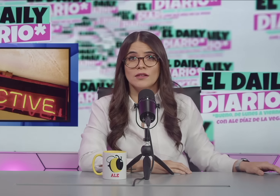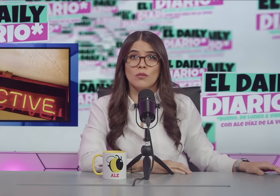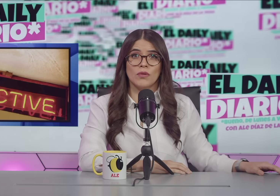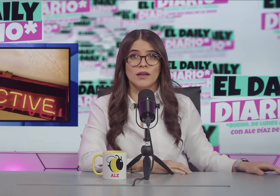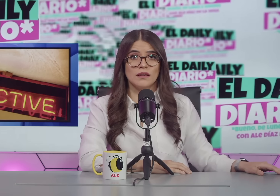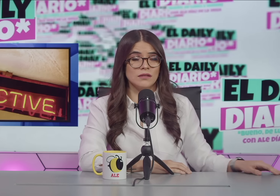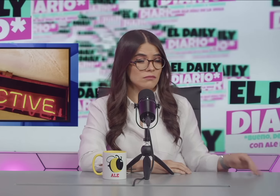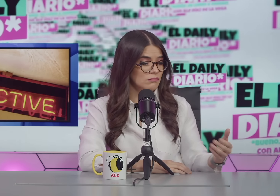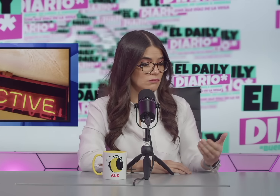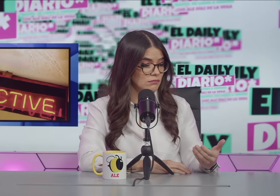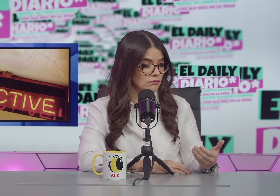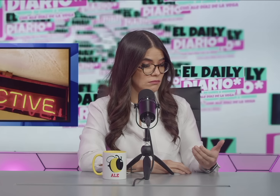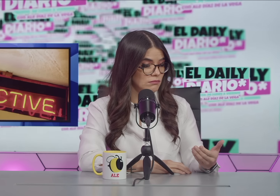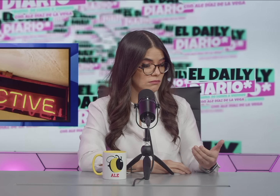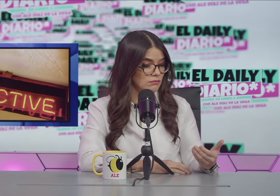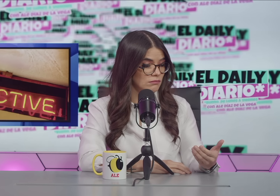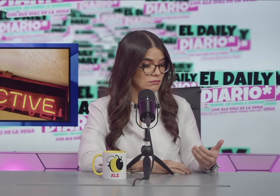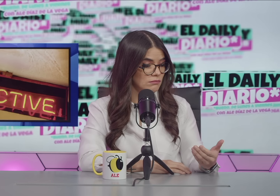fuera un adicto podría hacer